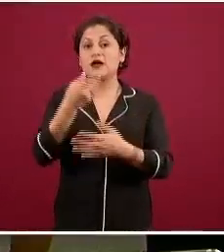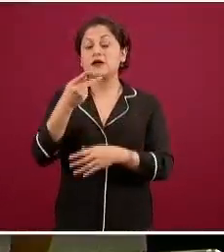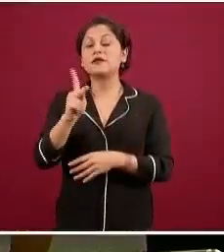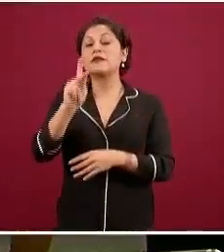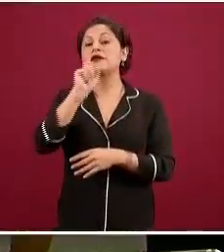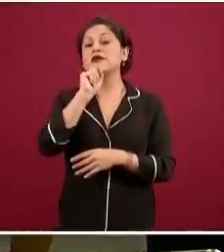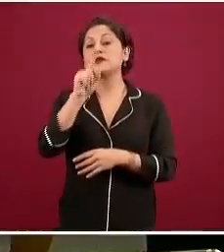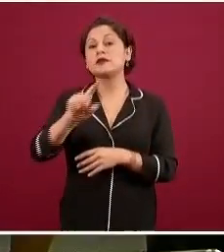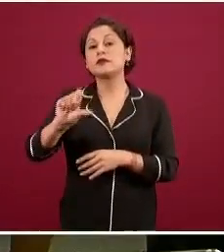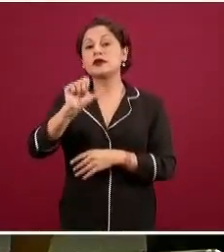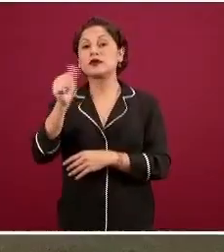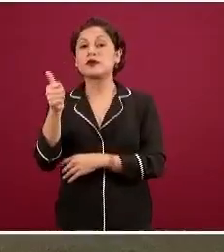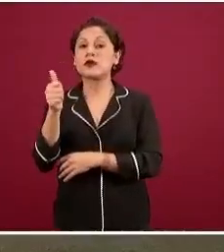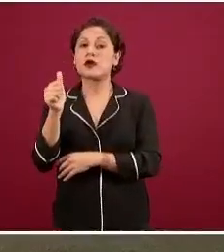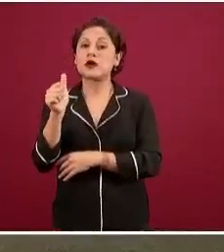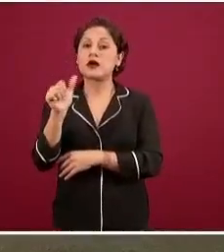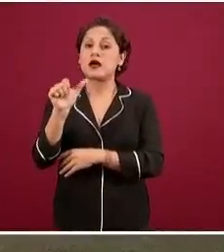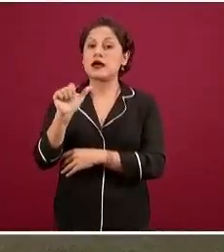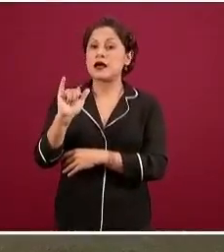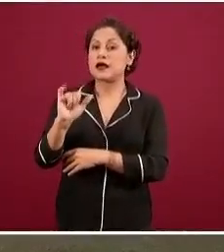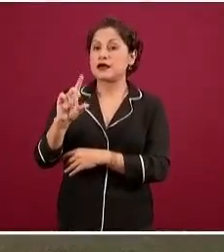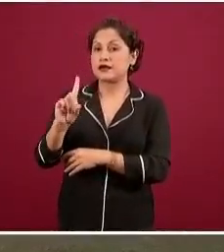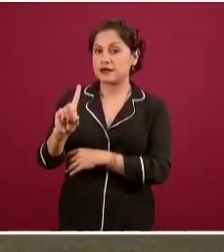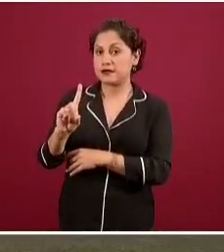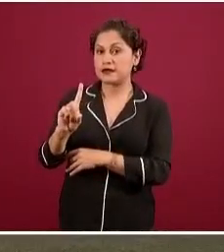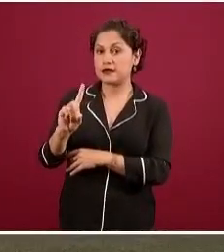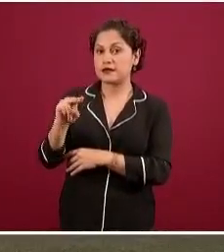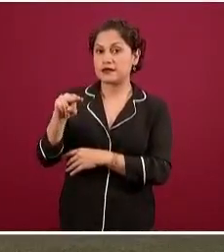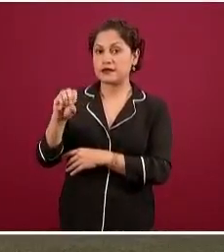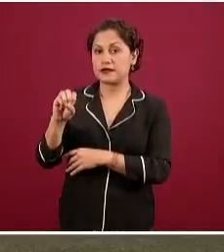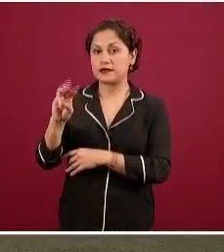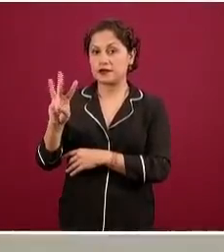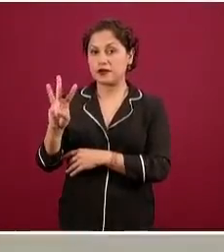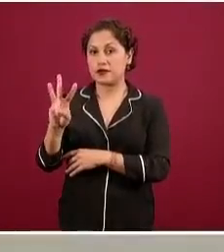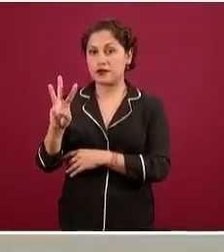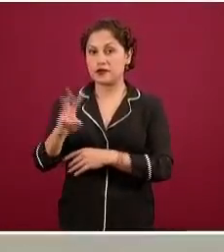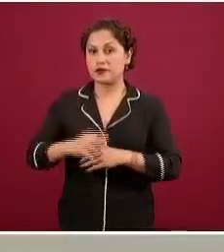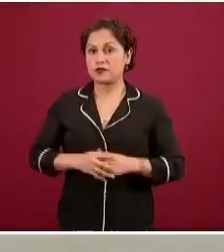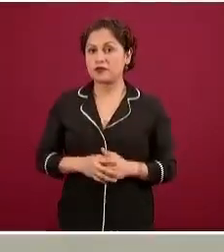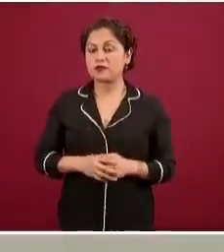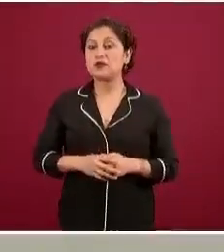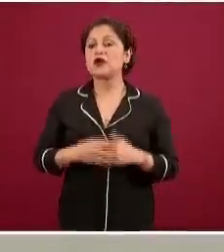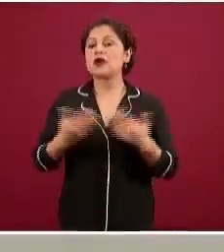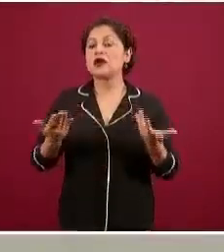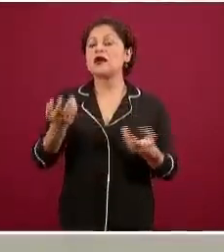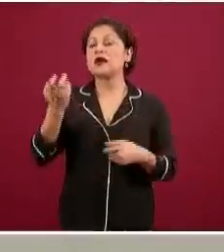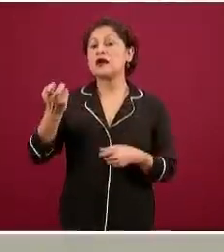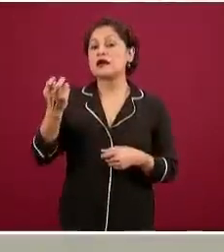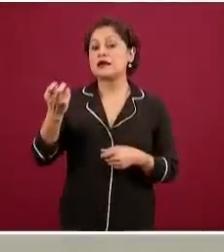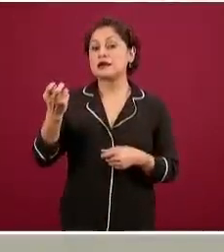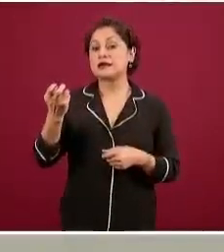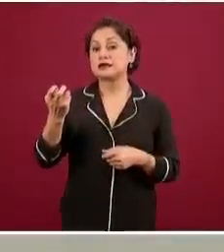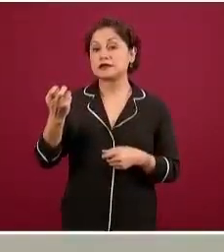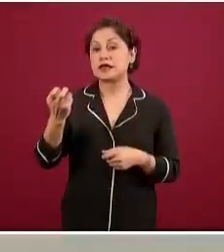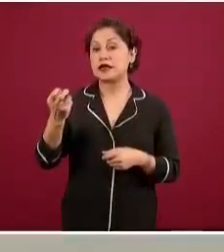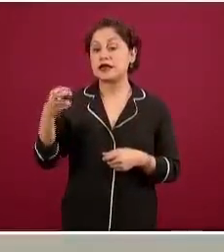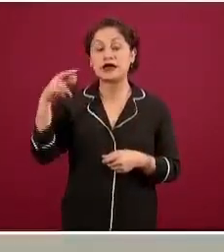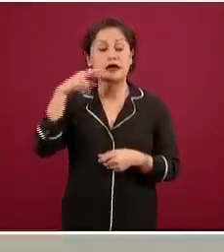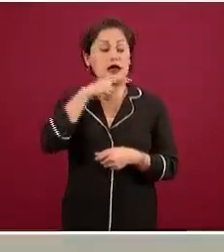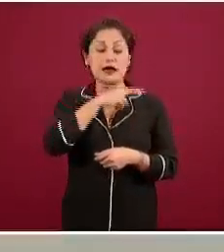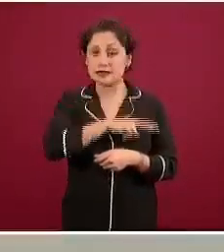llama ID Now y que la presentó el presidente de Estados Unidos la semana pasada, esas son más rápidas,